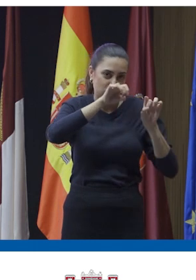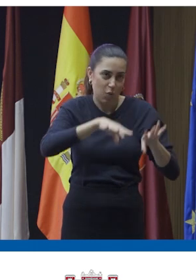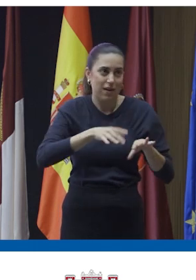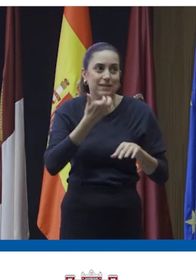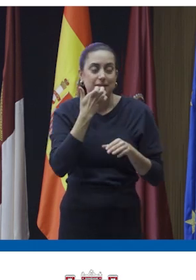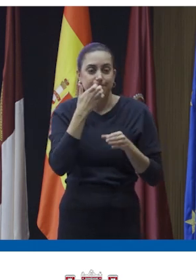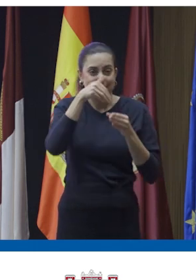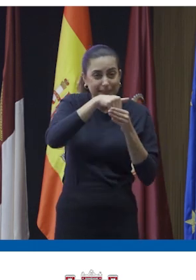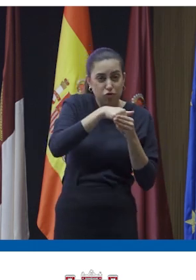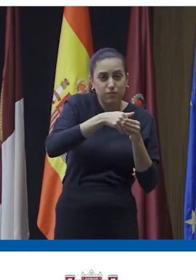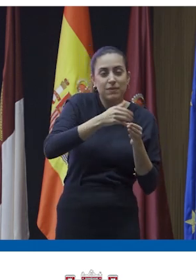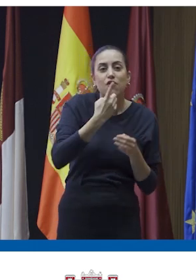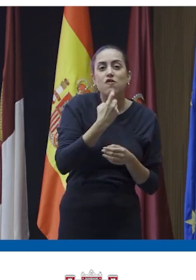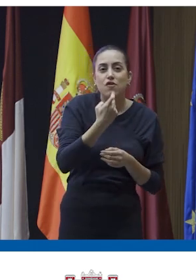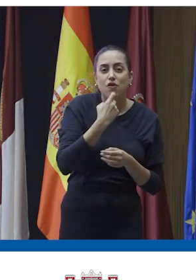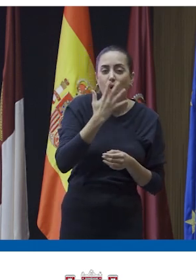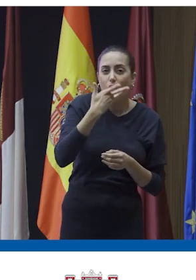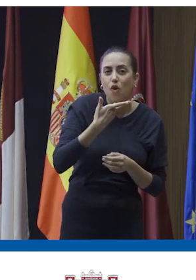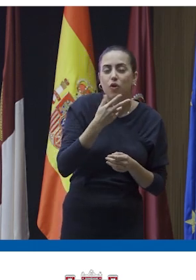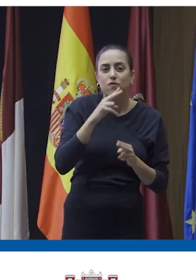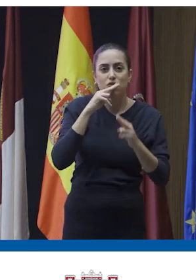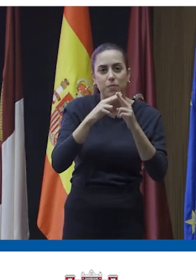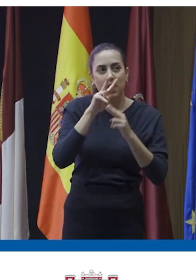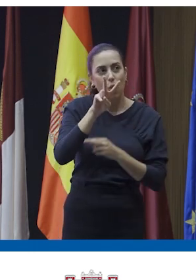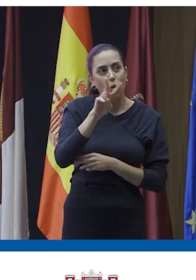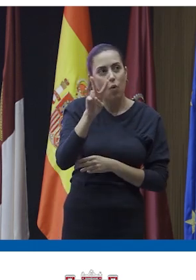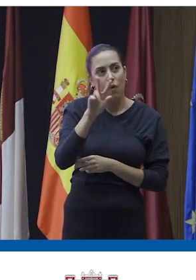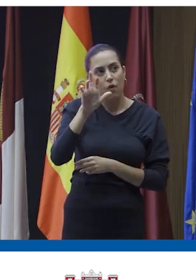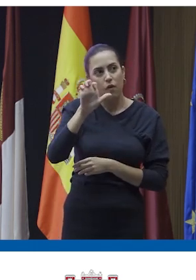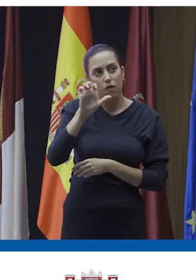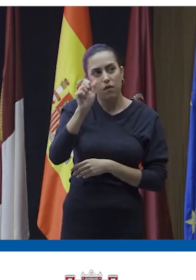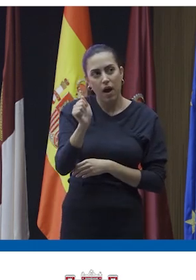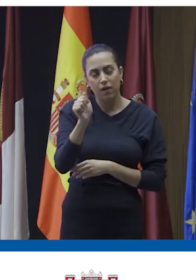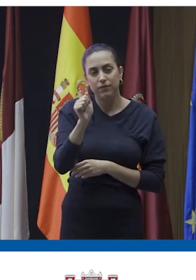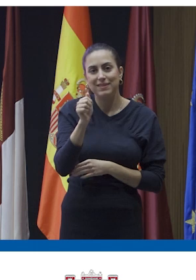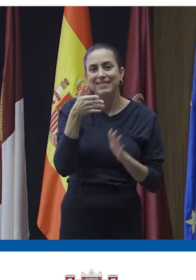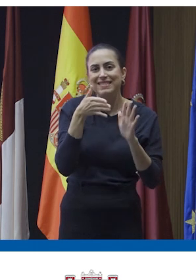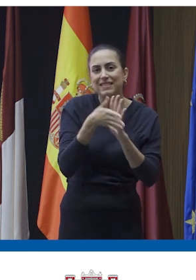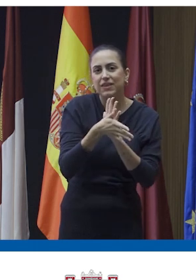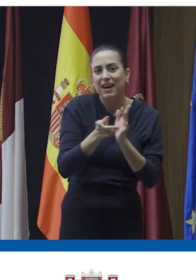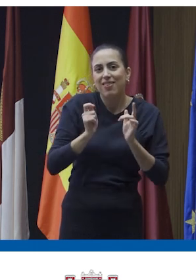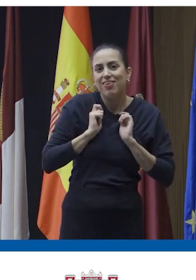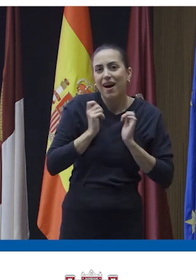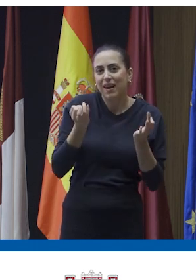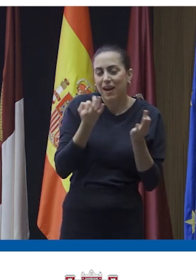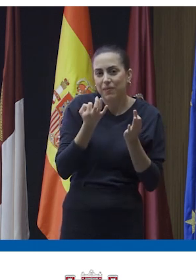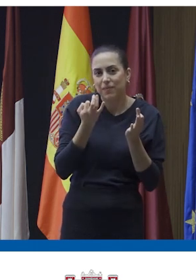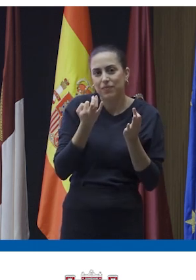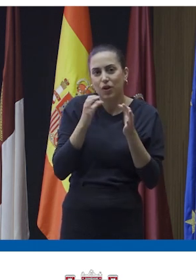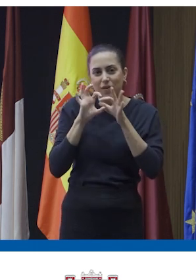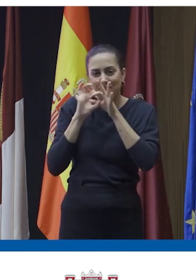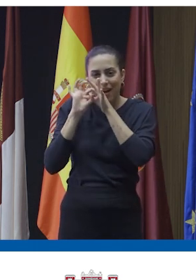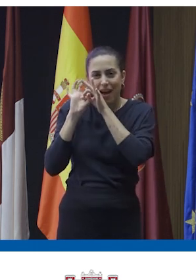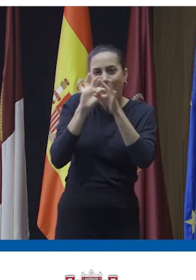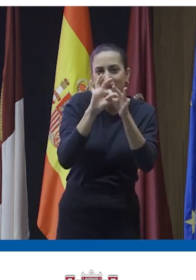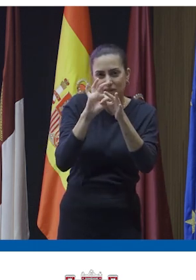capa que es de color rojo, que es la uvea, la capa uveal, que nos aporta de manera fundamental la irrigación al ojo, ¿vale? Al